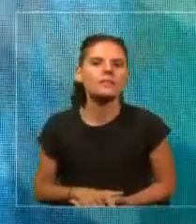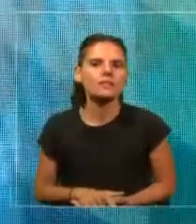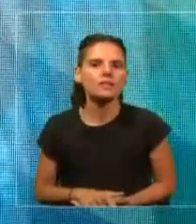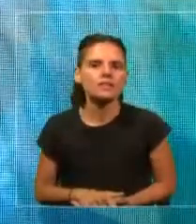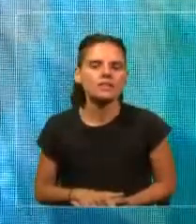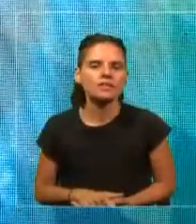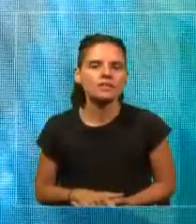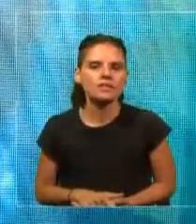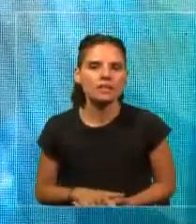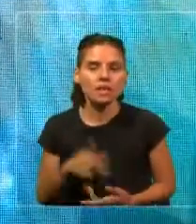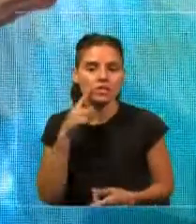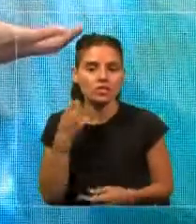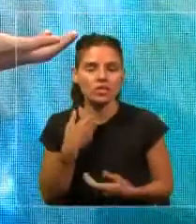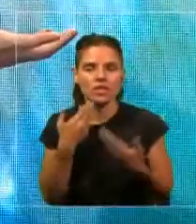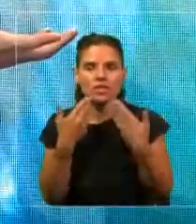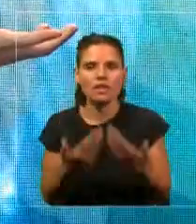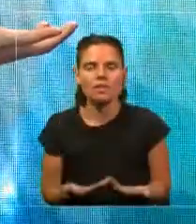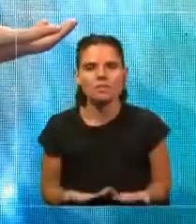a instaurar